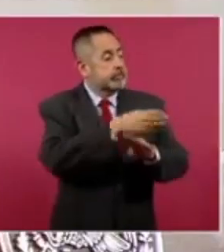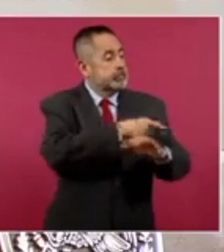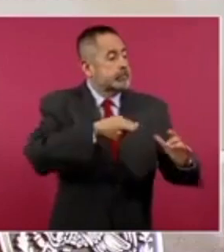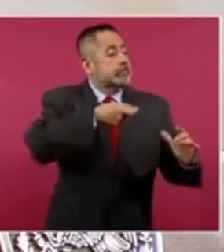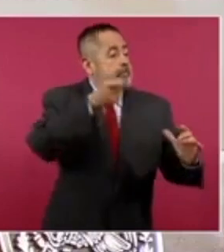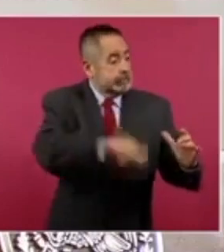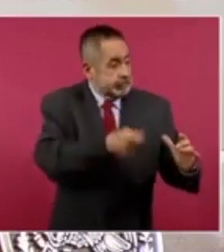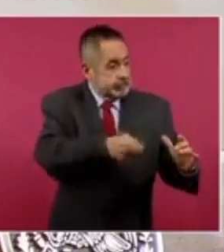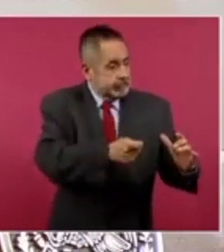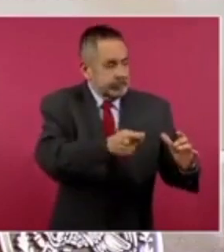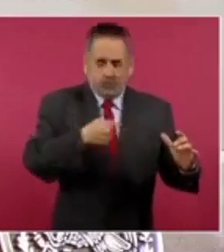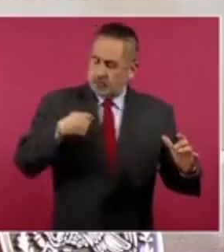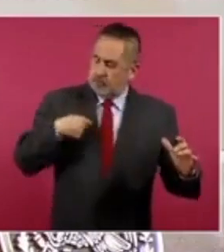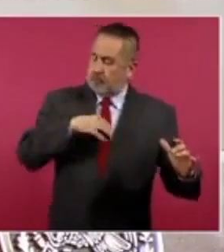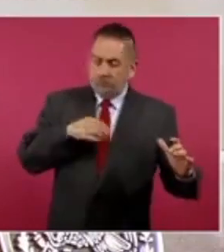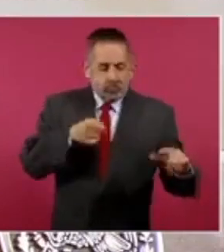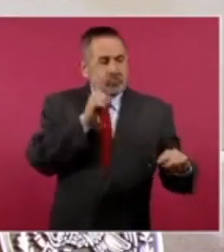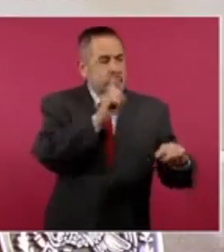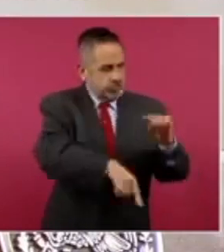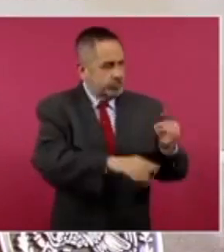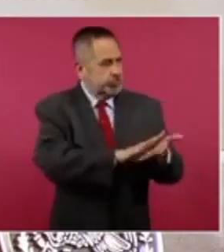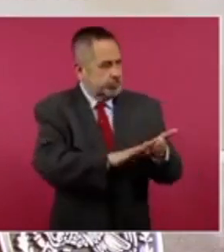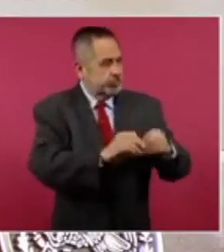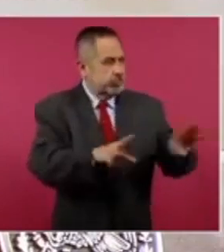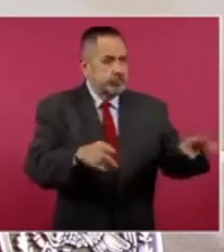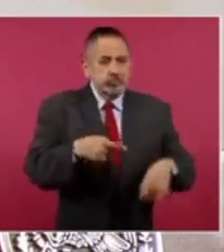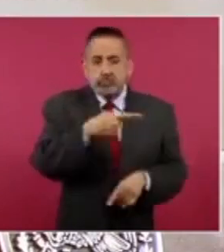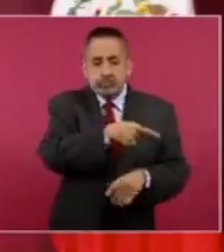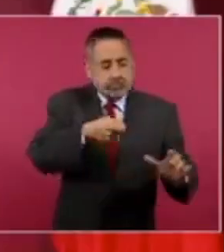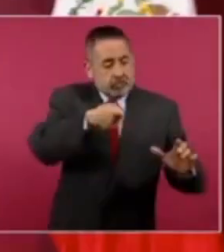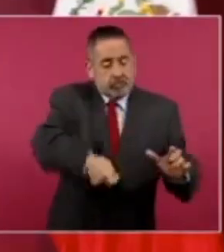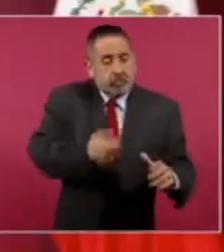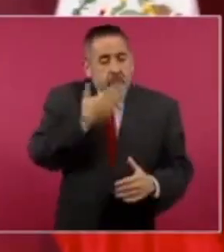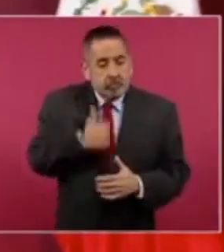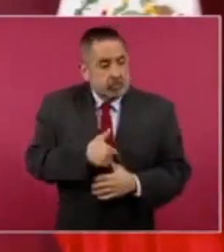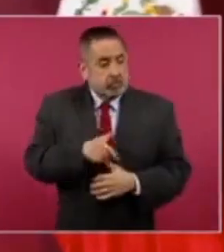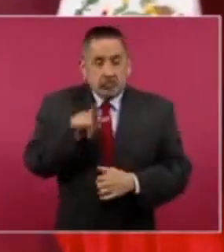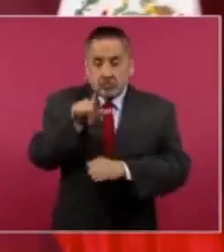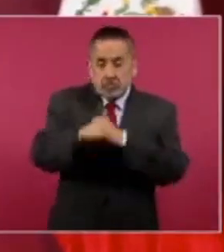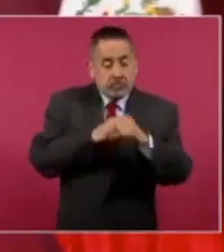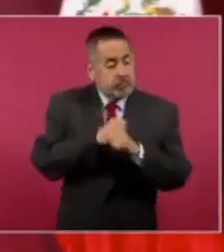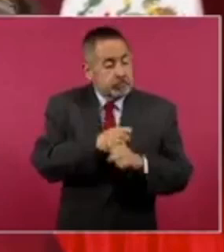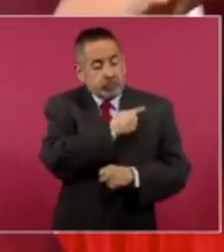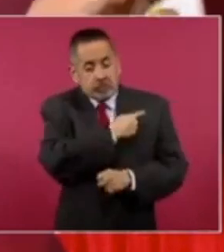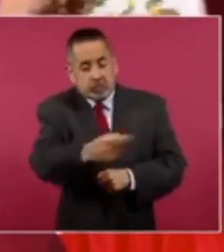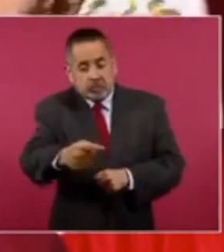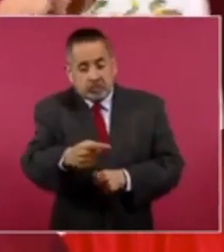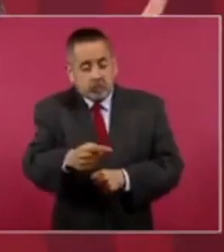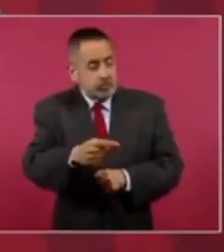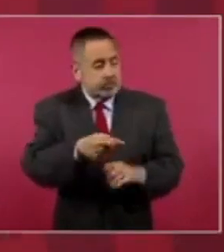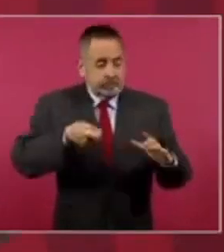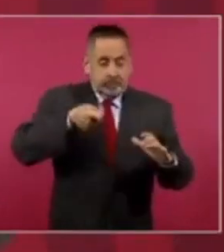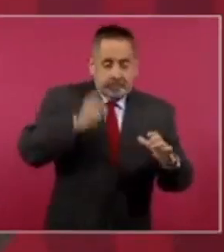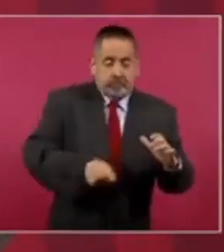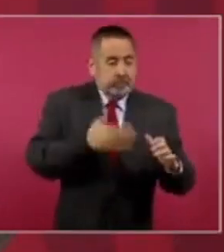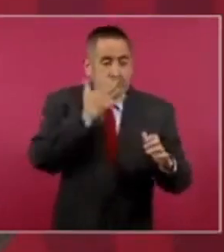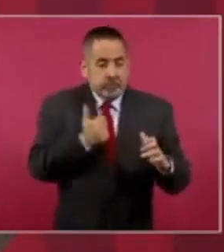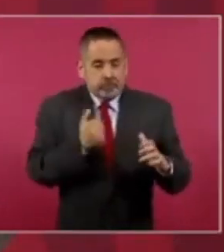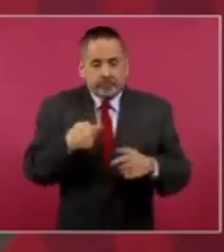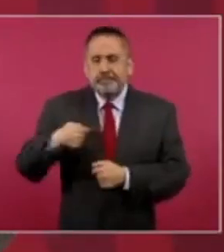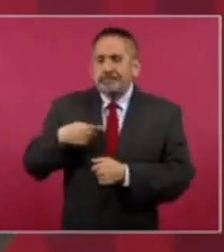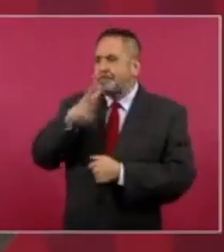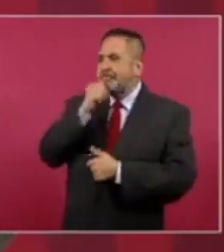Y como este señor lleva 17 años sin sentencia, no puedo hacer nada.